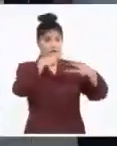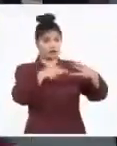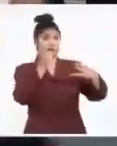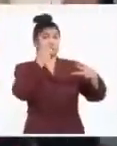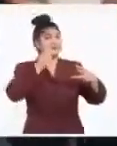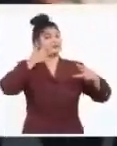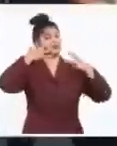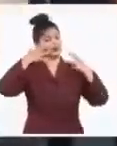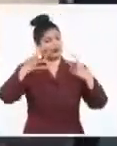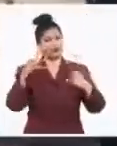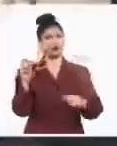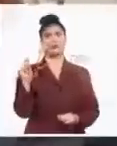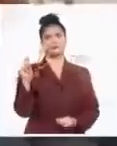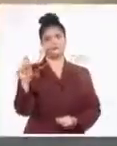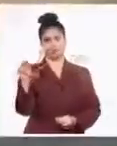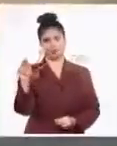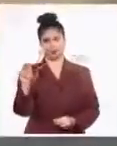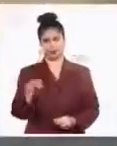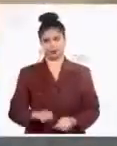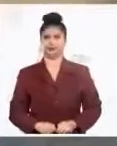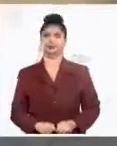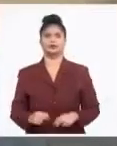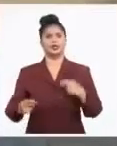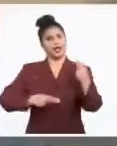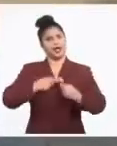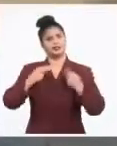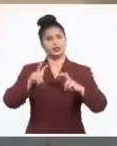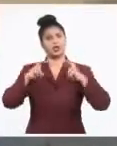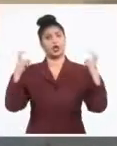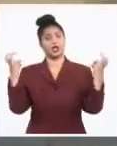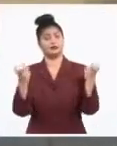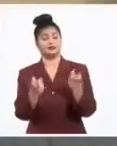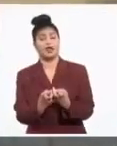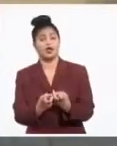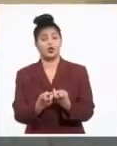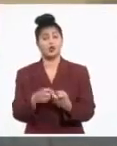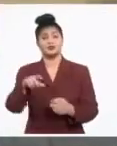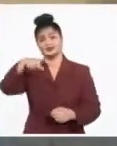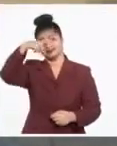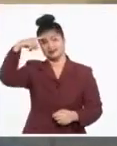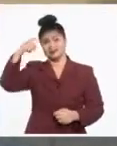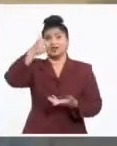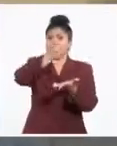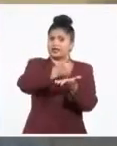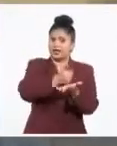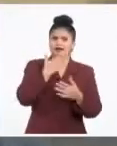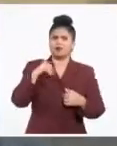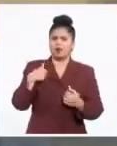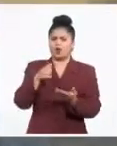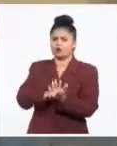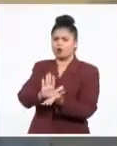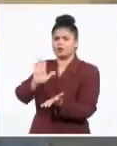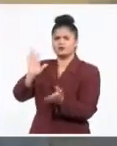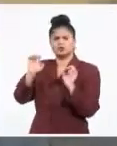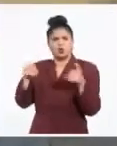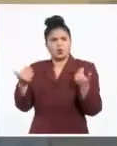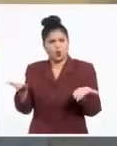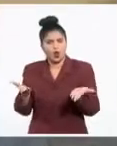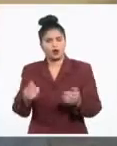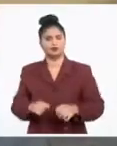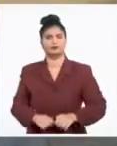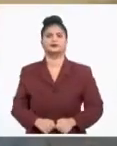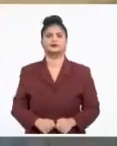significativo. Poder jugar en el Victoria de Girón en el 5 de septiembre en Santa Clara, ¿cuál es el compromiso? No, jugar en los tres y darle el espectáculo